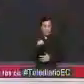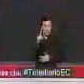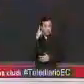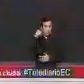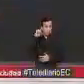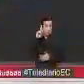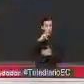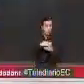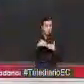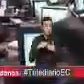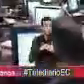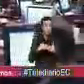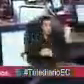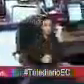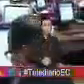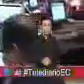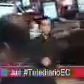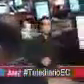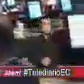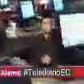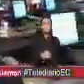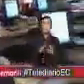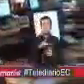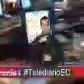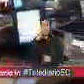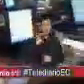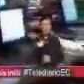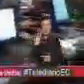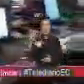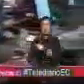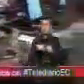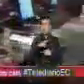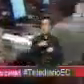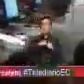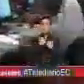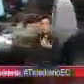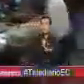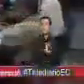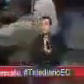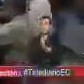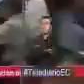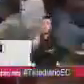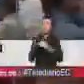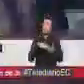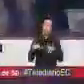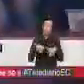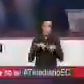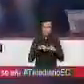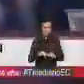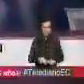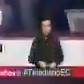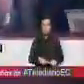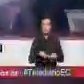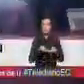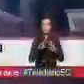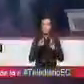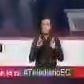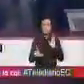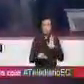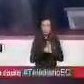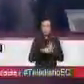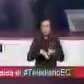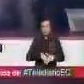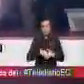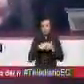de dólares. Tras el regreso del feriado, la Asamblea Nacional retomó sus actividades con un tema primordial, que es el tratamiento de la Ley de